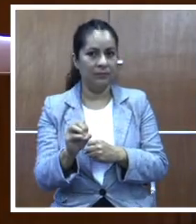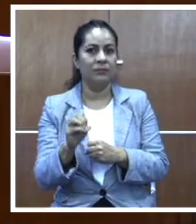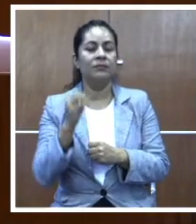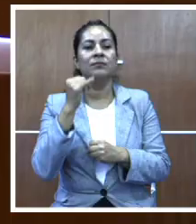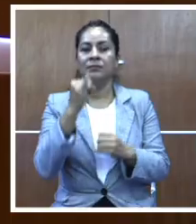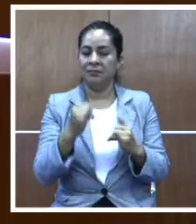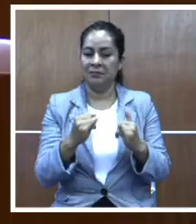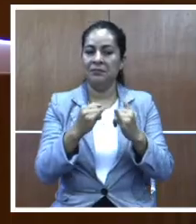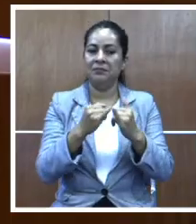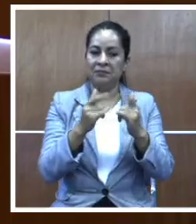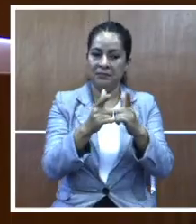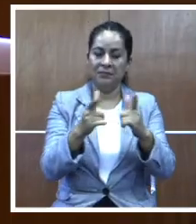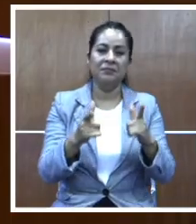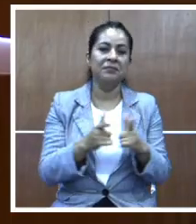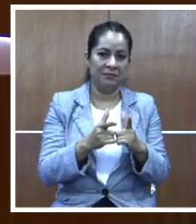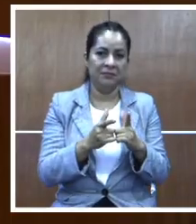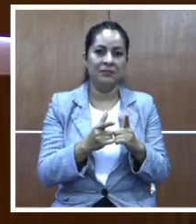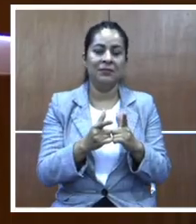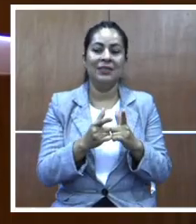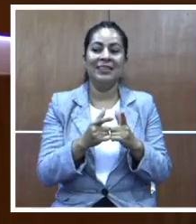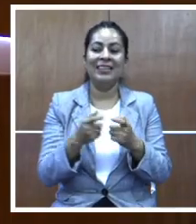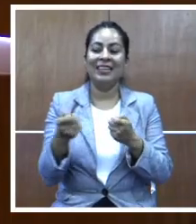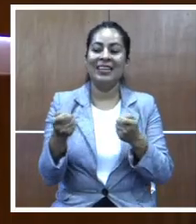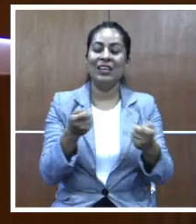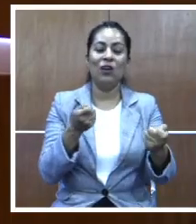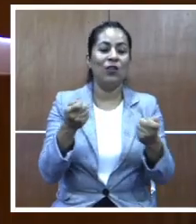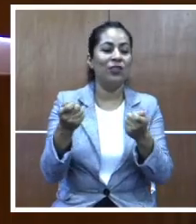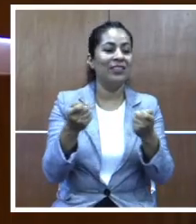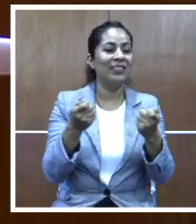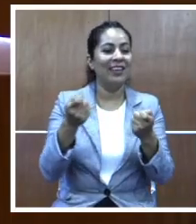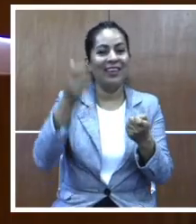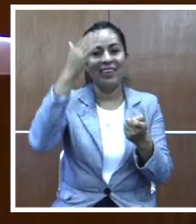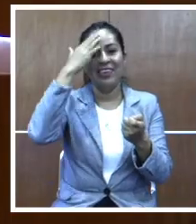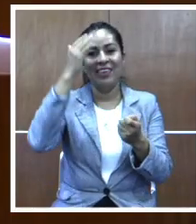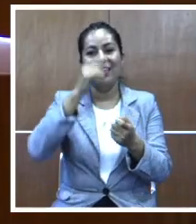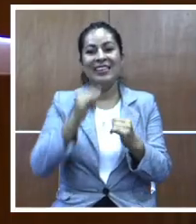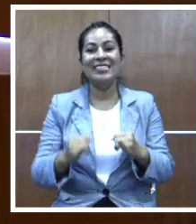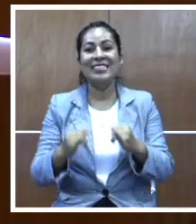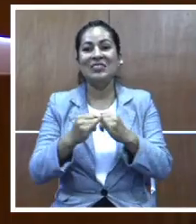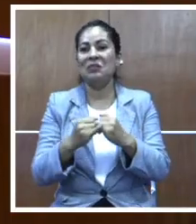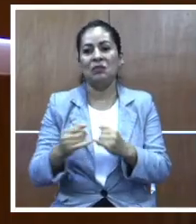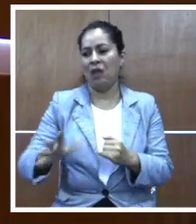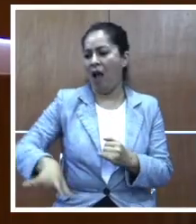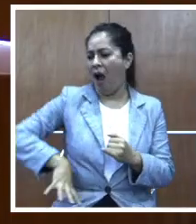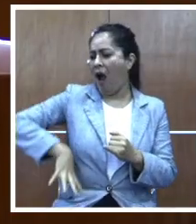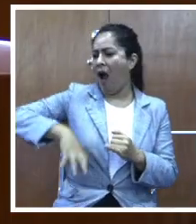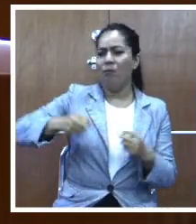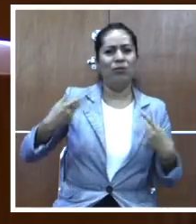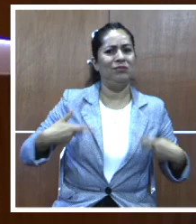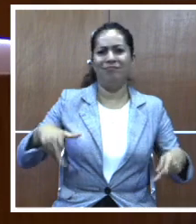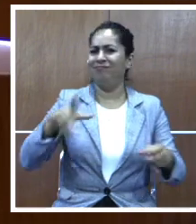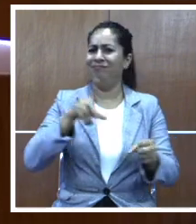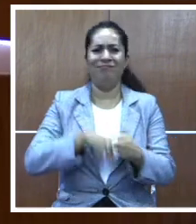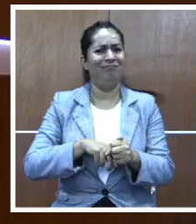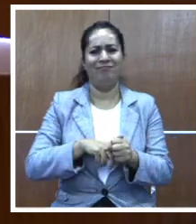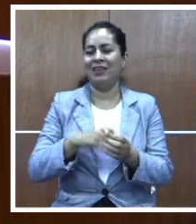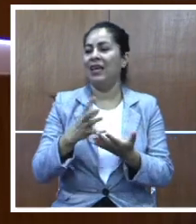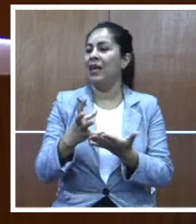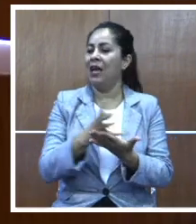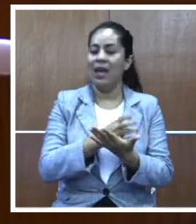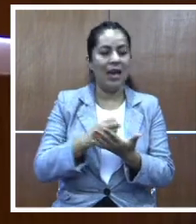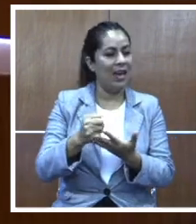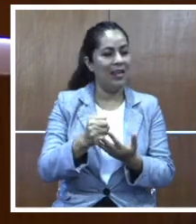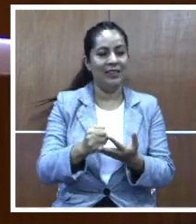órganos de conducción institucional, no de espacios de poder personal. Su tarea es garantizar